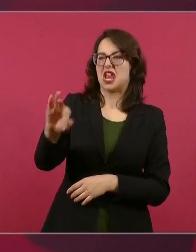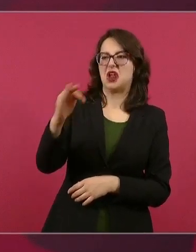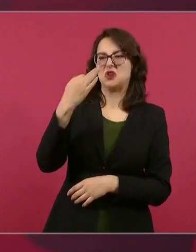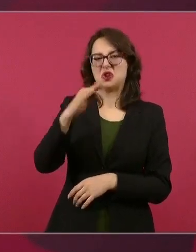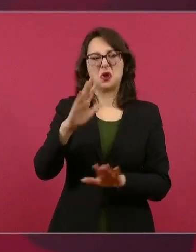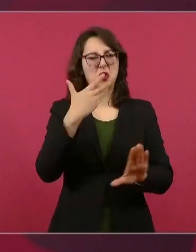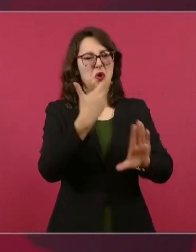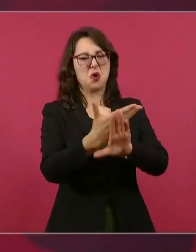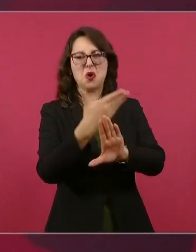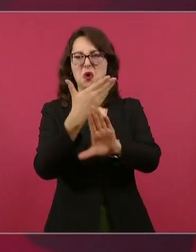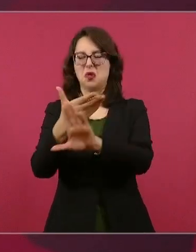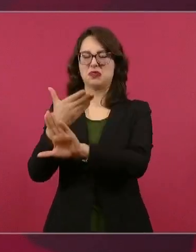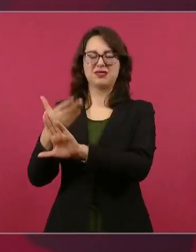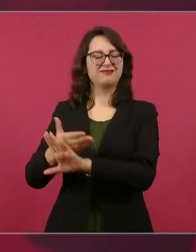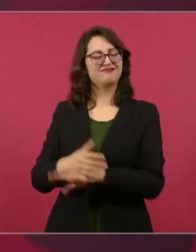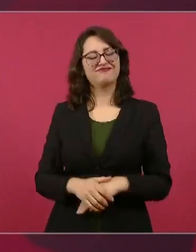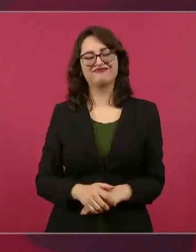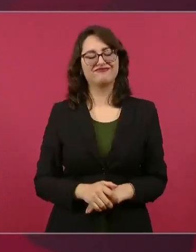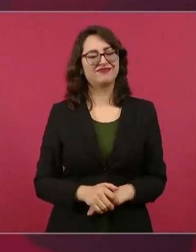es